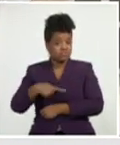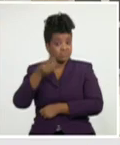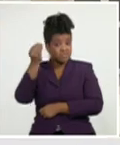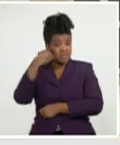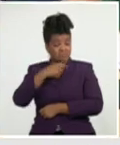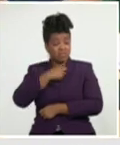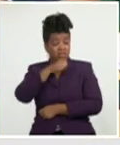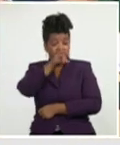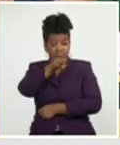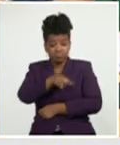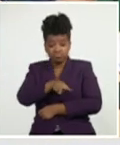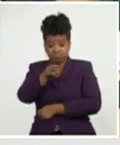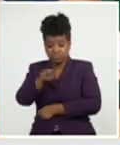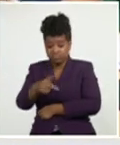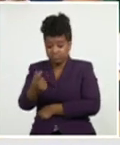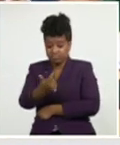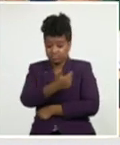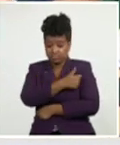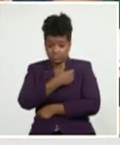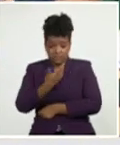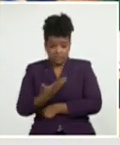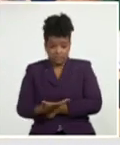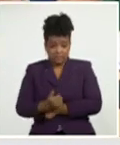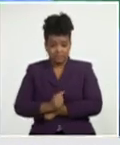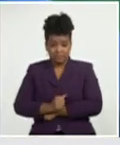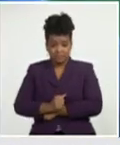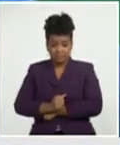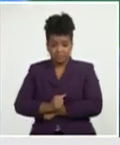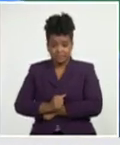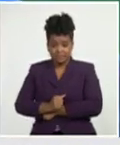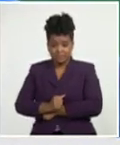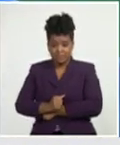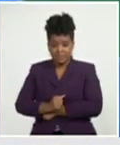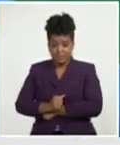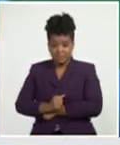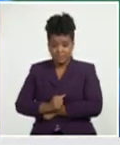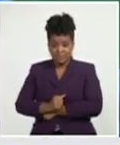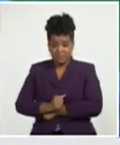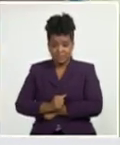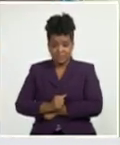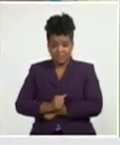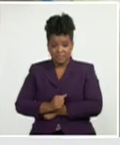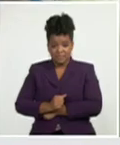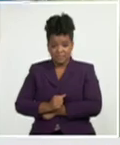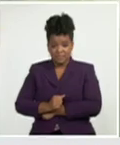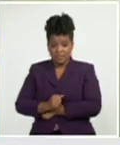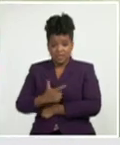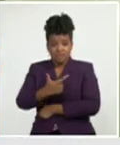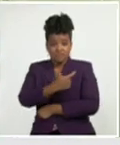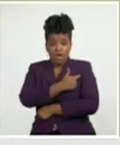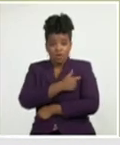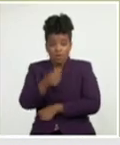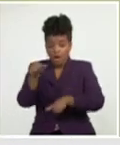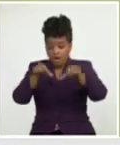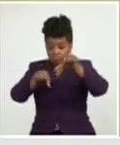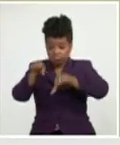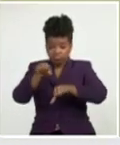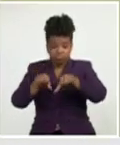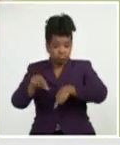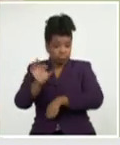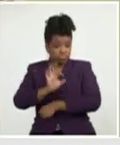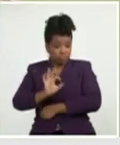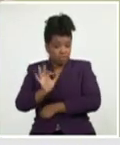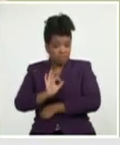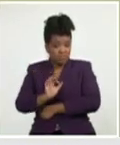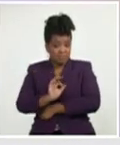Soberana 01, que solo tenía el antígeno vacunal y no tenía ningún otro componente adicional como pudiera ser la vesícula membrana externa